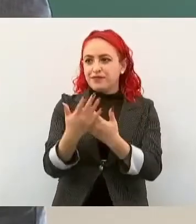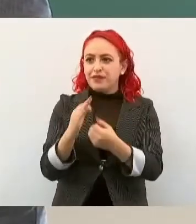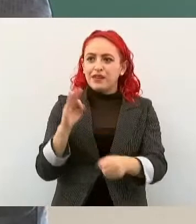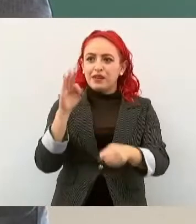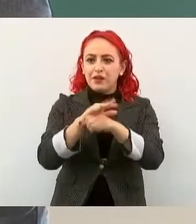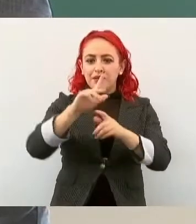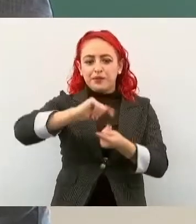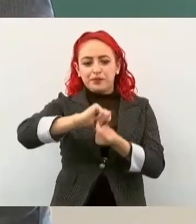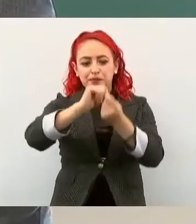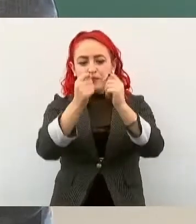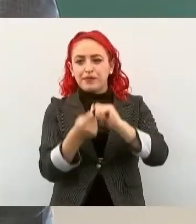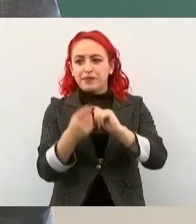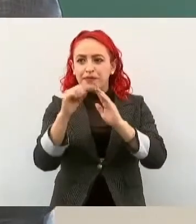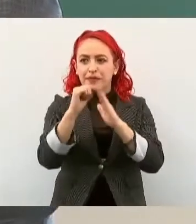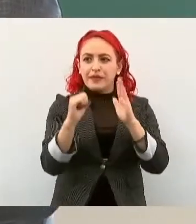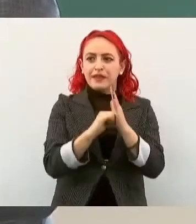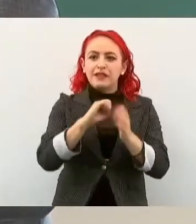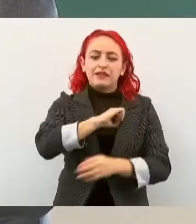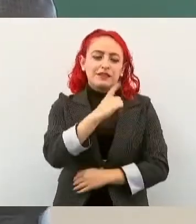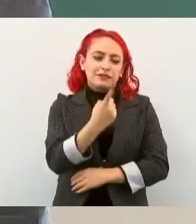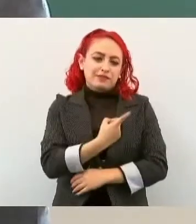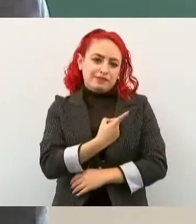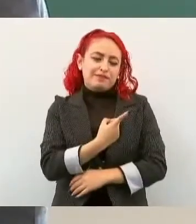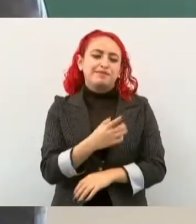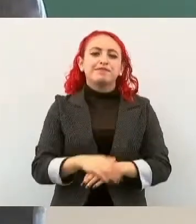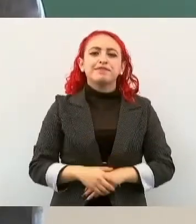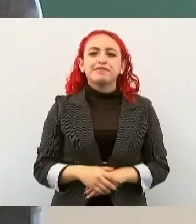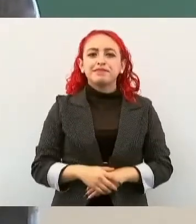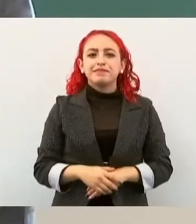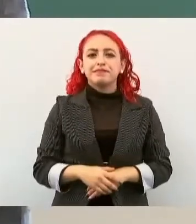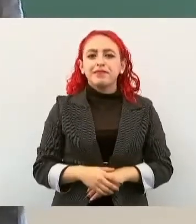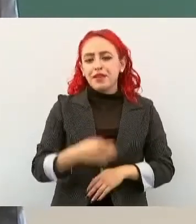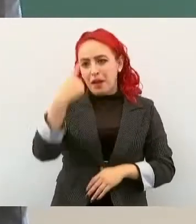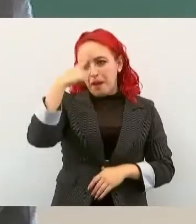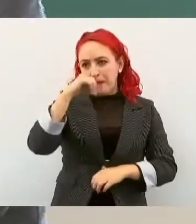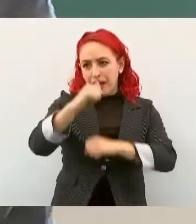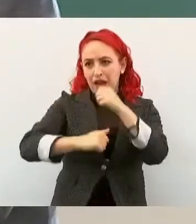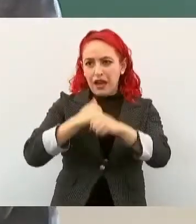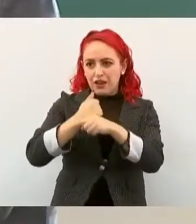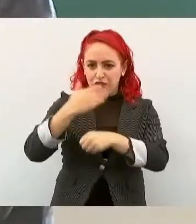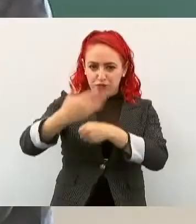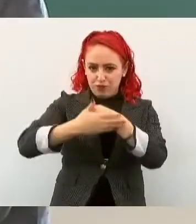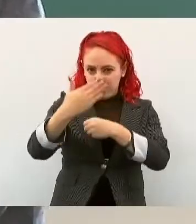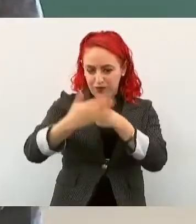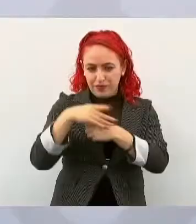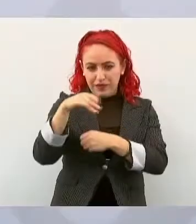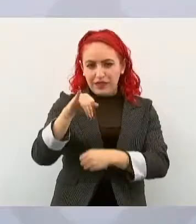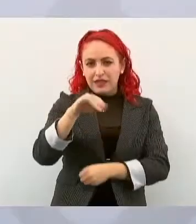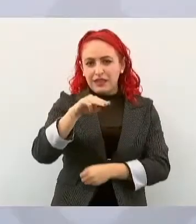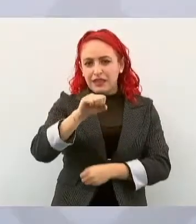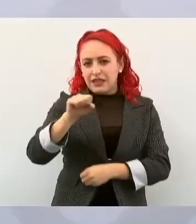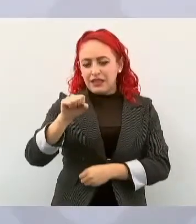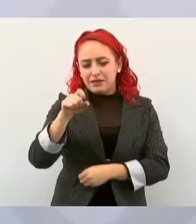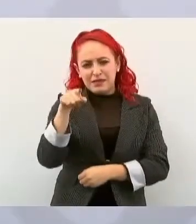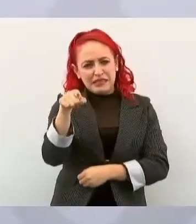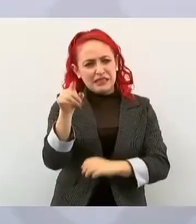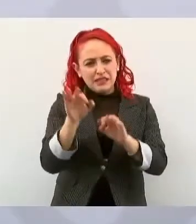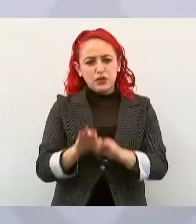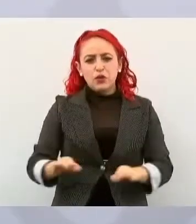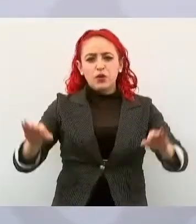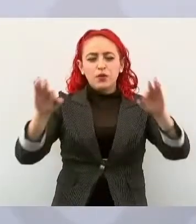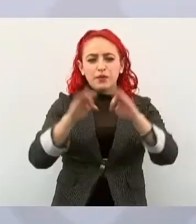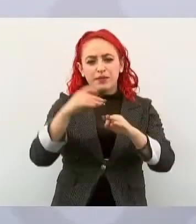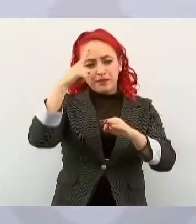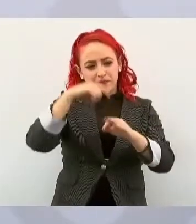la transformación del sistema de salud. Así, para el año próximo, el IMSS será eje central